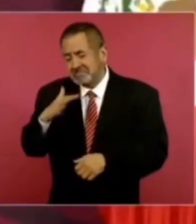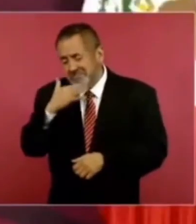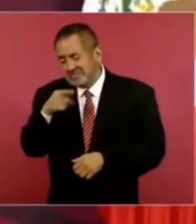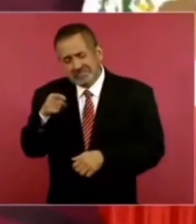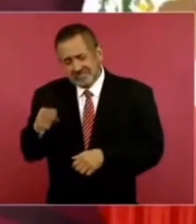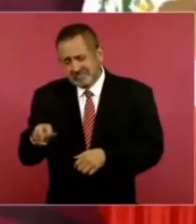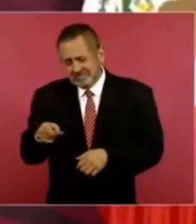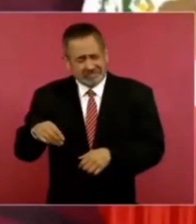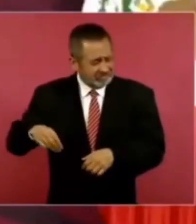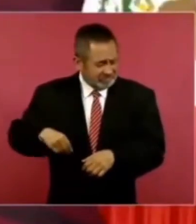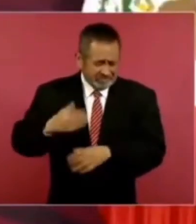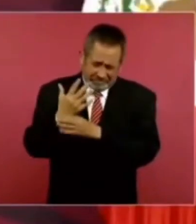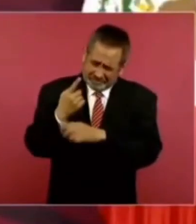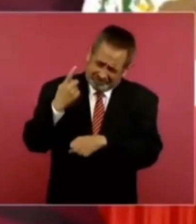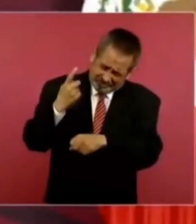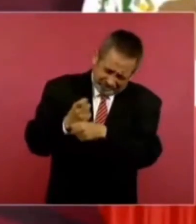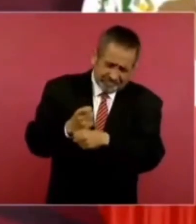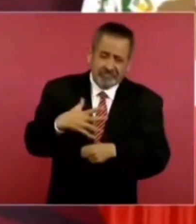de todo.